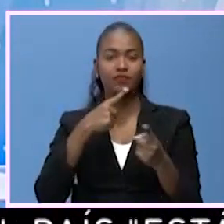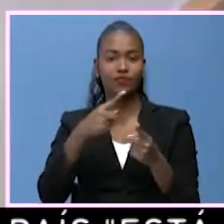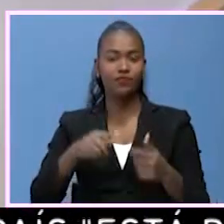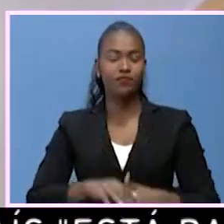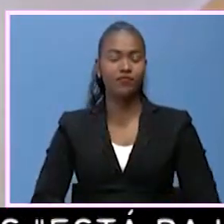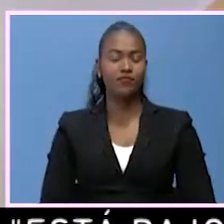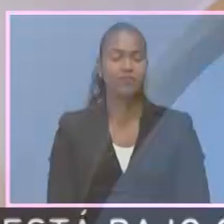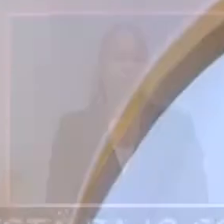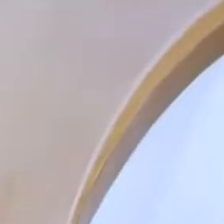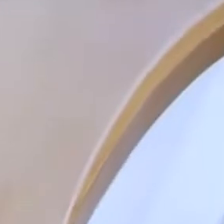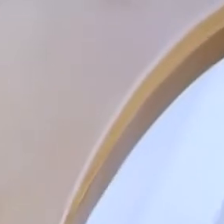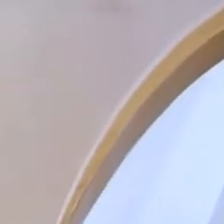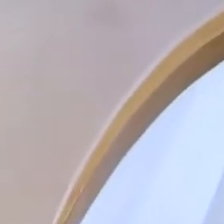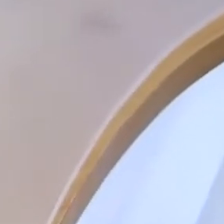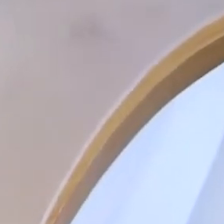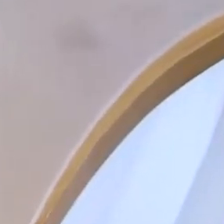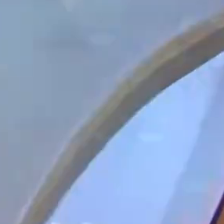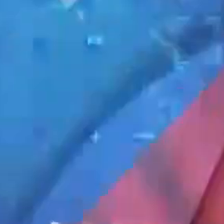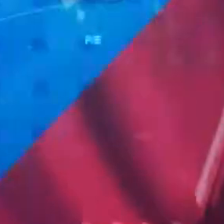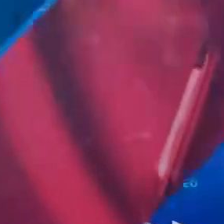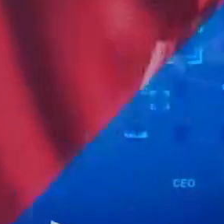Noticias.